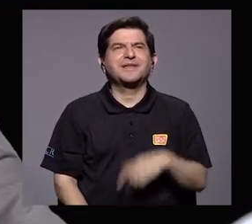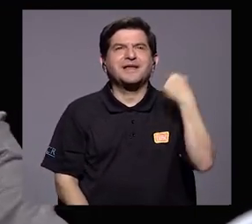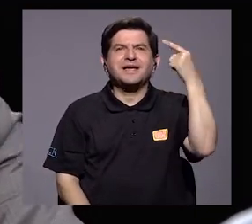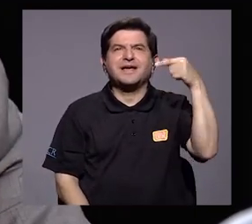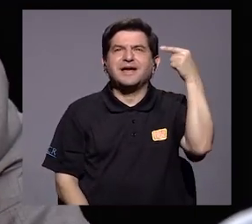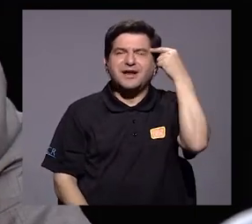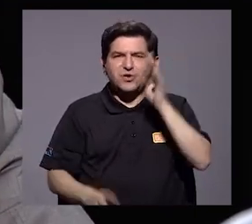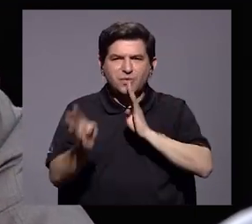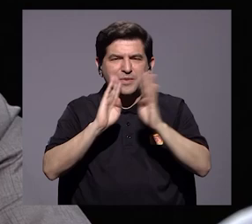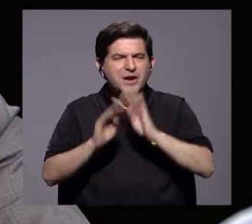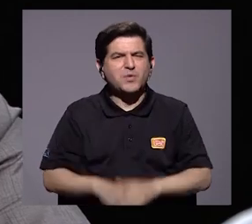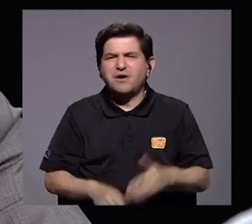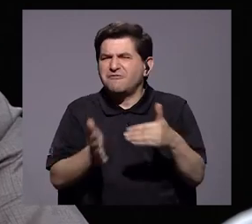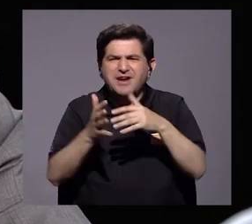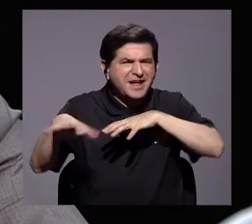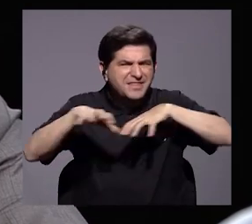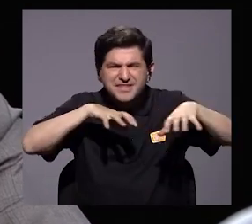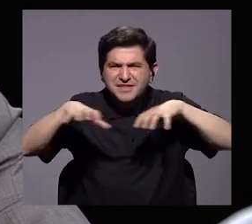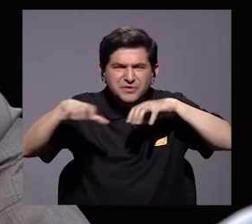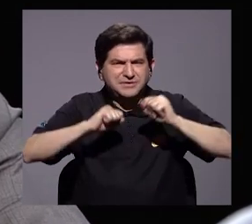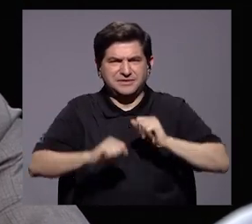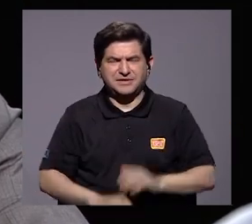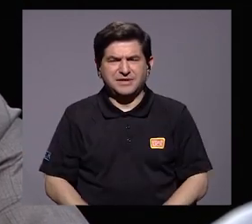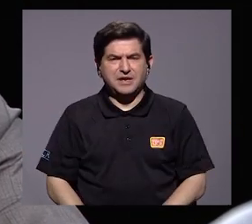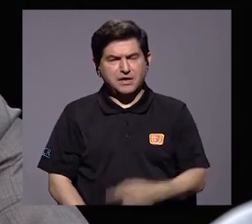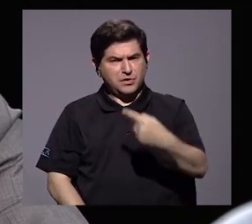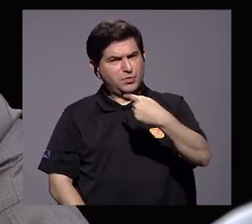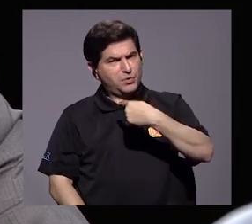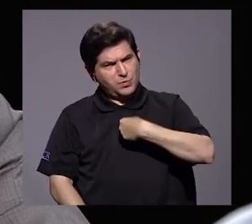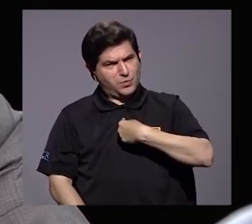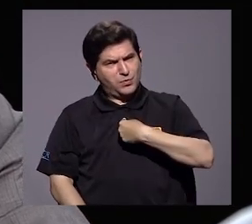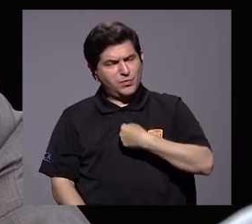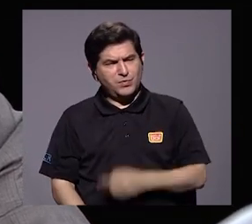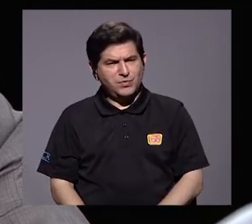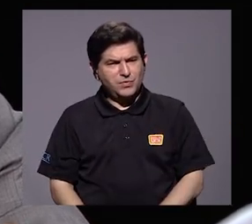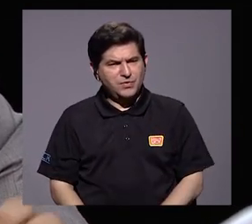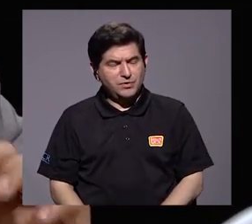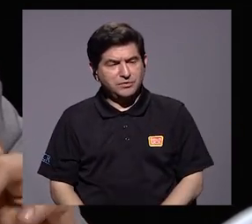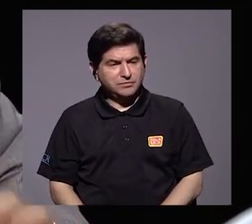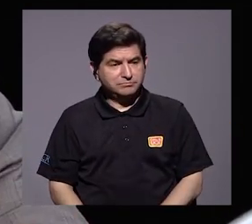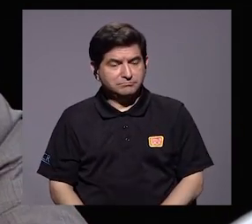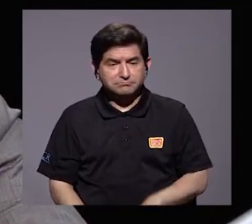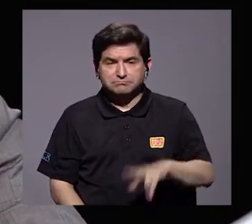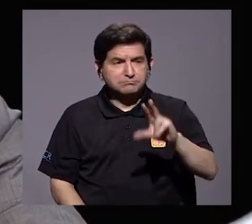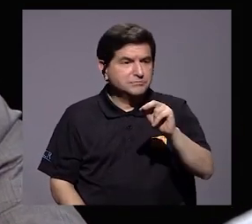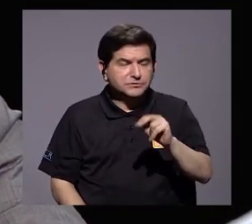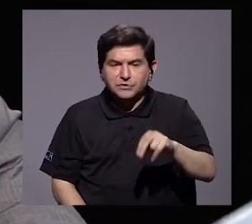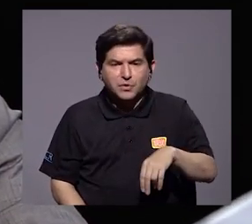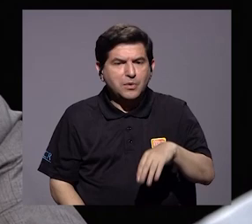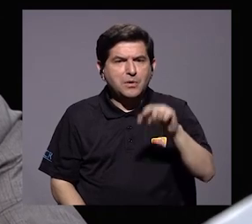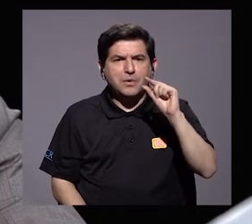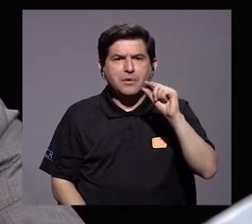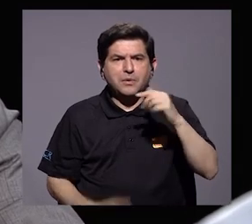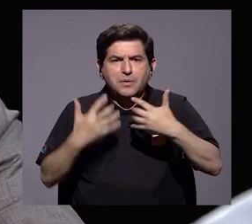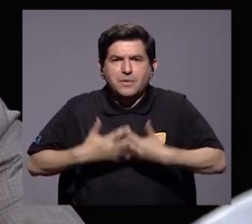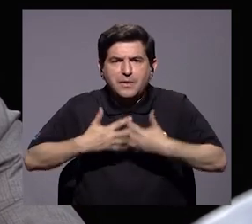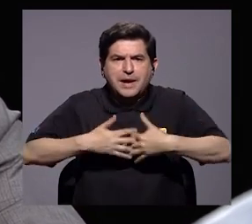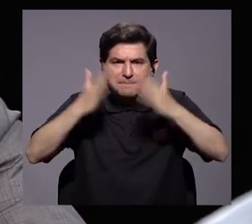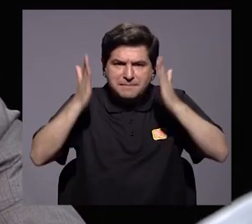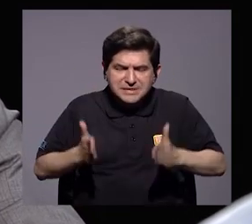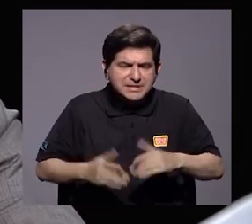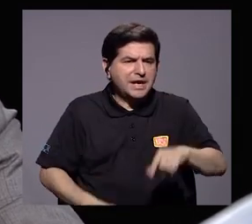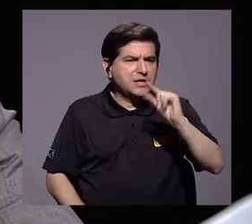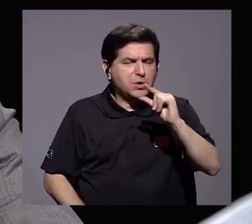cómo puede el gobierno hablar de reactivación con él y cuando uno no hay empresario no hay pequeño emprendedor